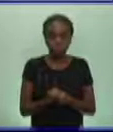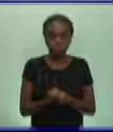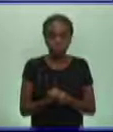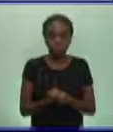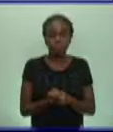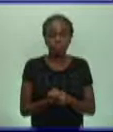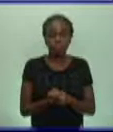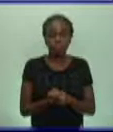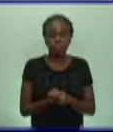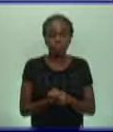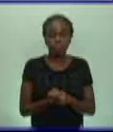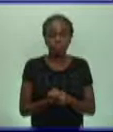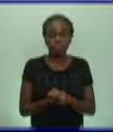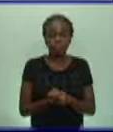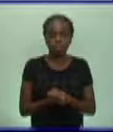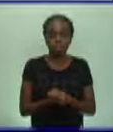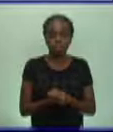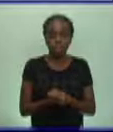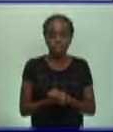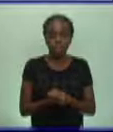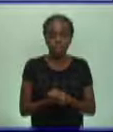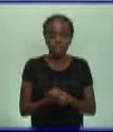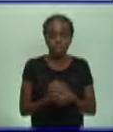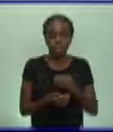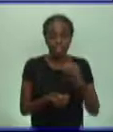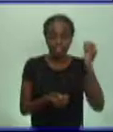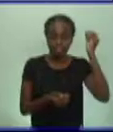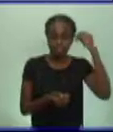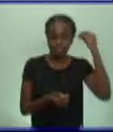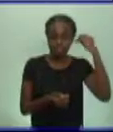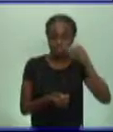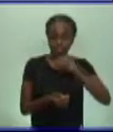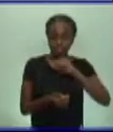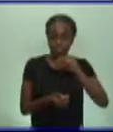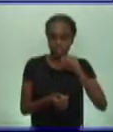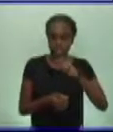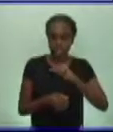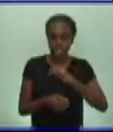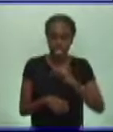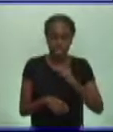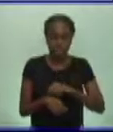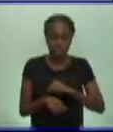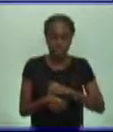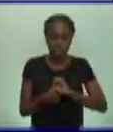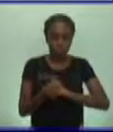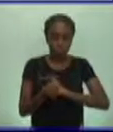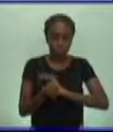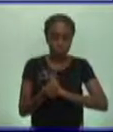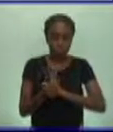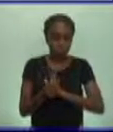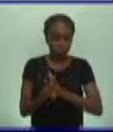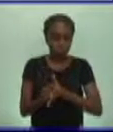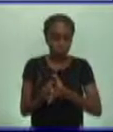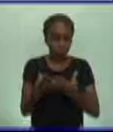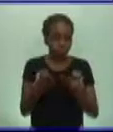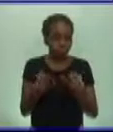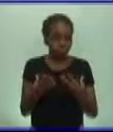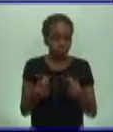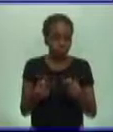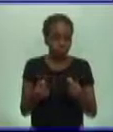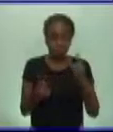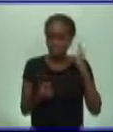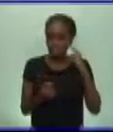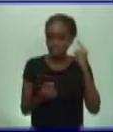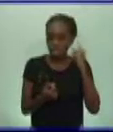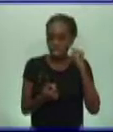del mediodía. Estoy segura que en este tiempo de coronavirus habrán oído en sus casas muchas